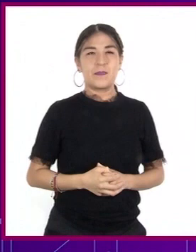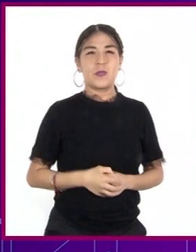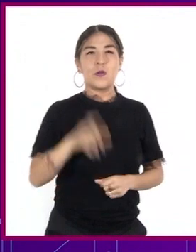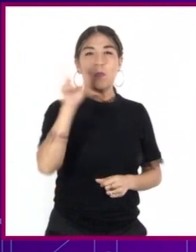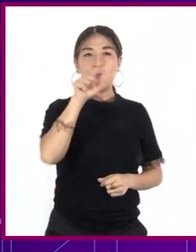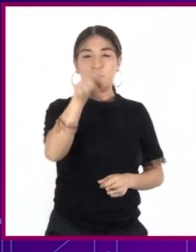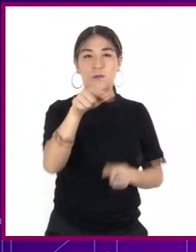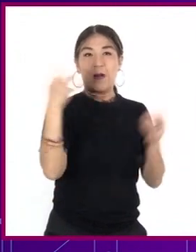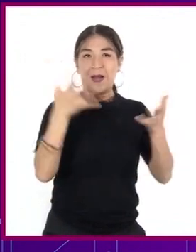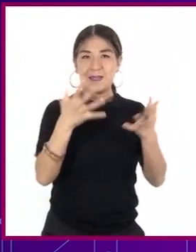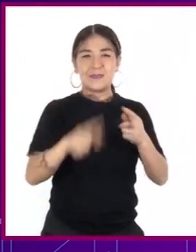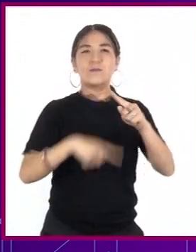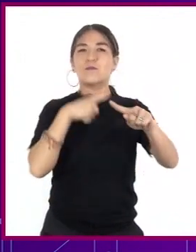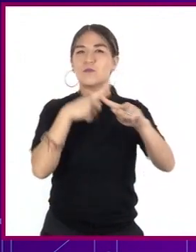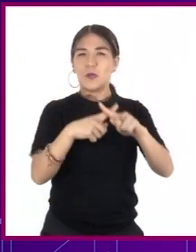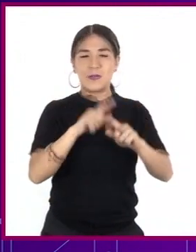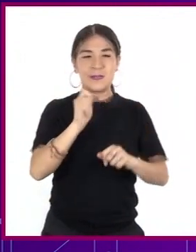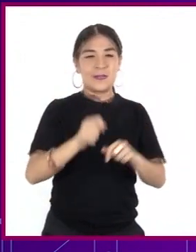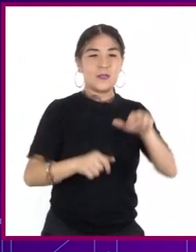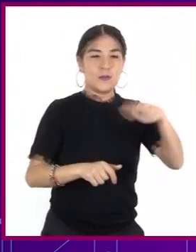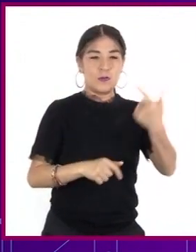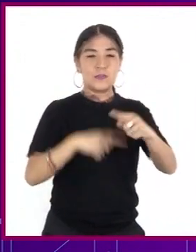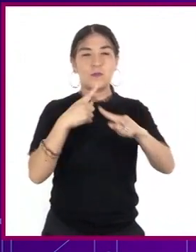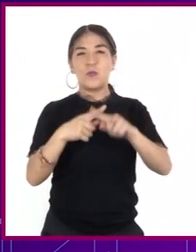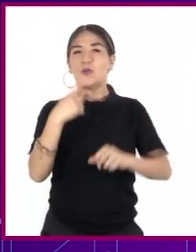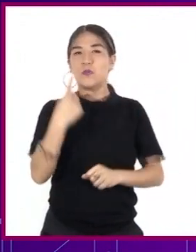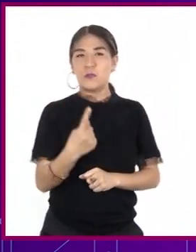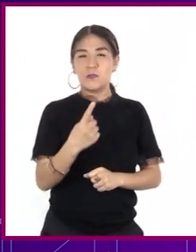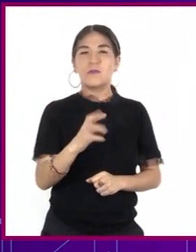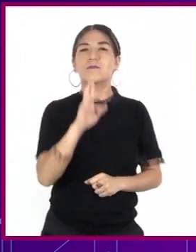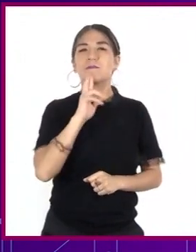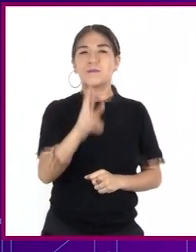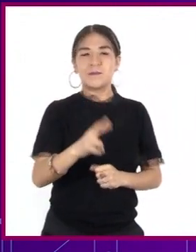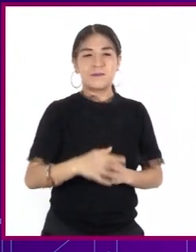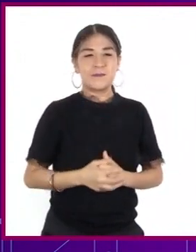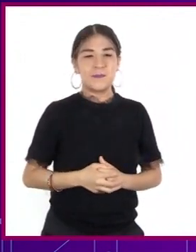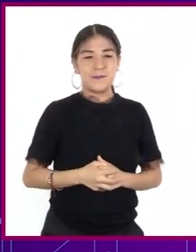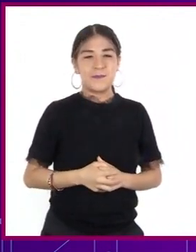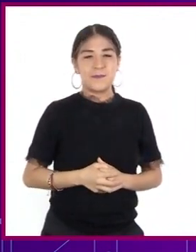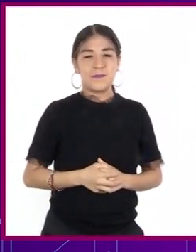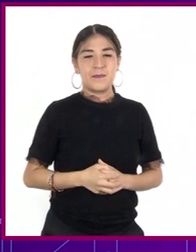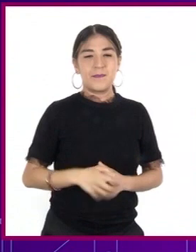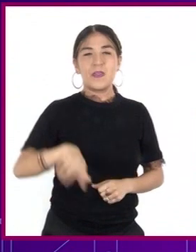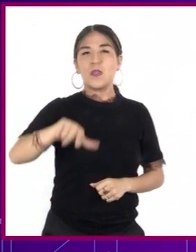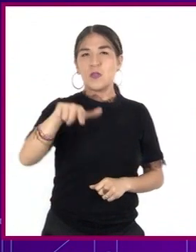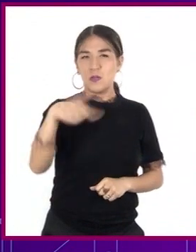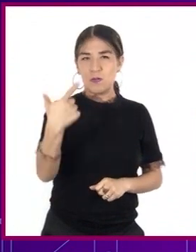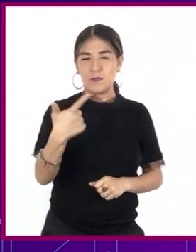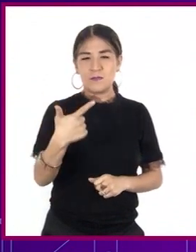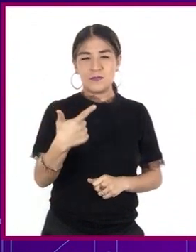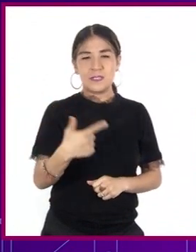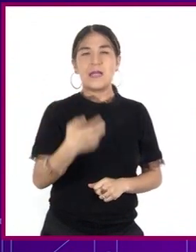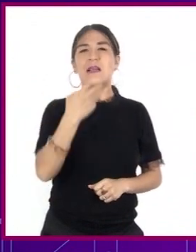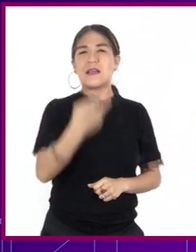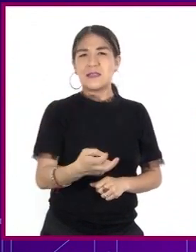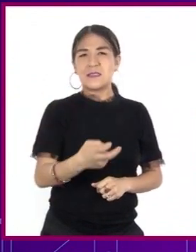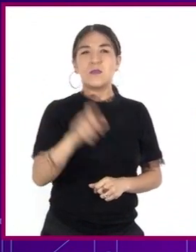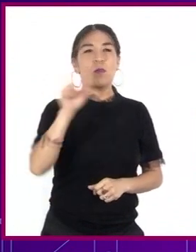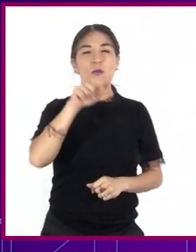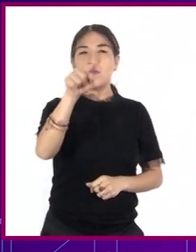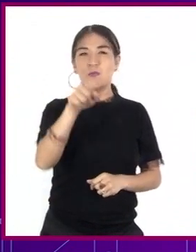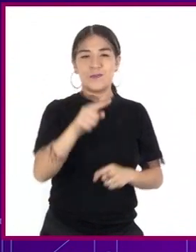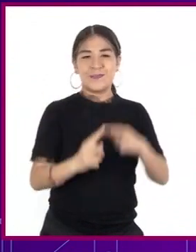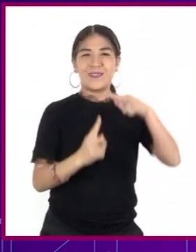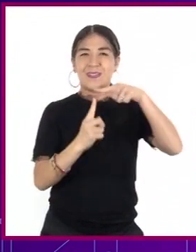la multiplicación de 12 por 1, obtenemos el producto 12, el cual, al